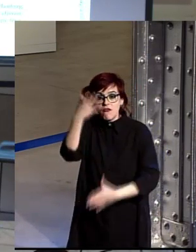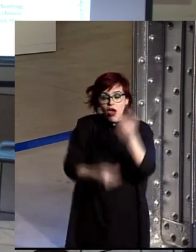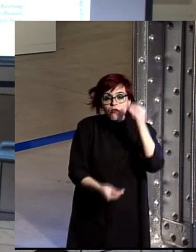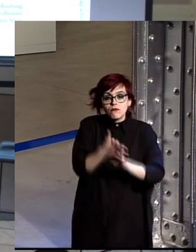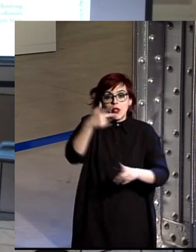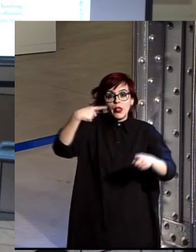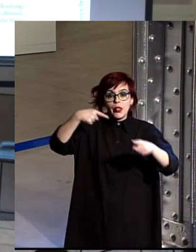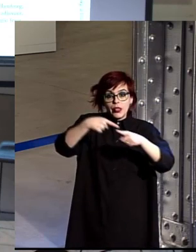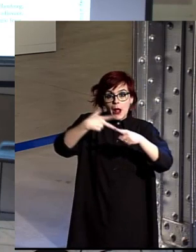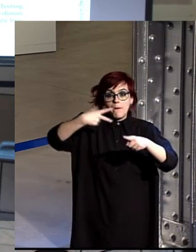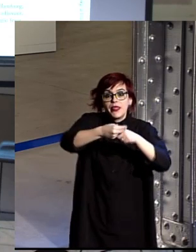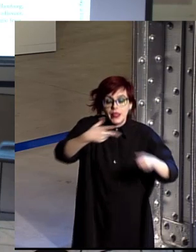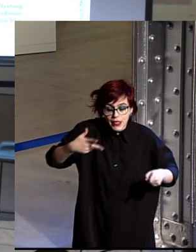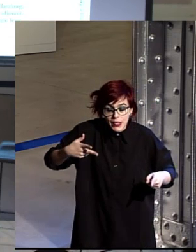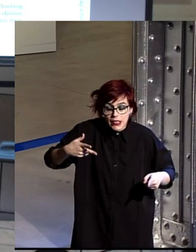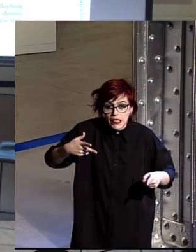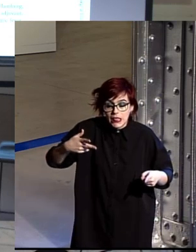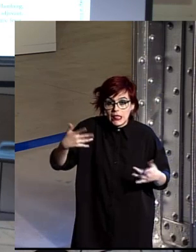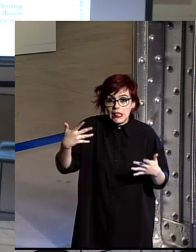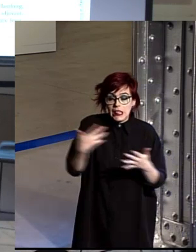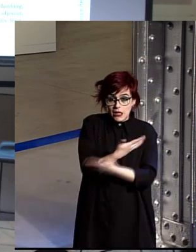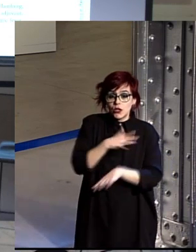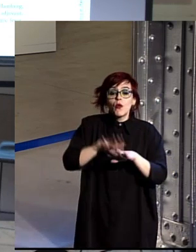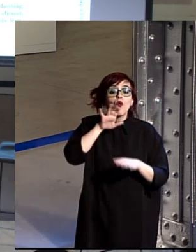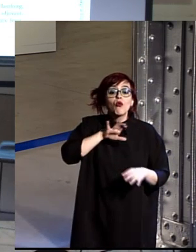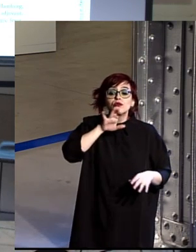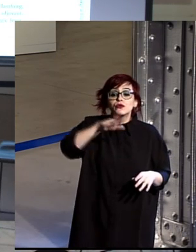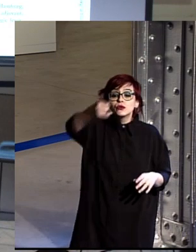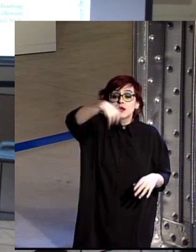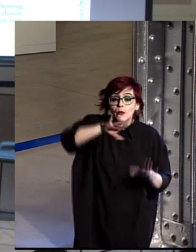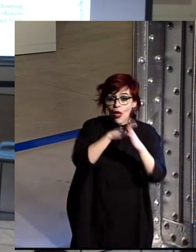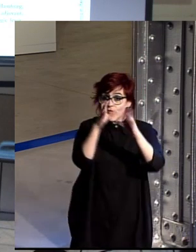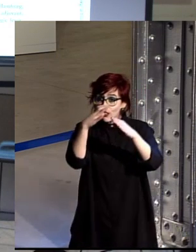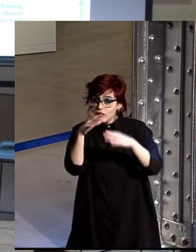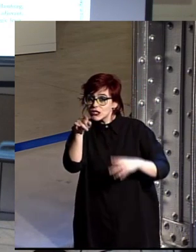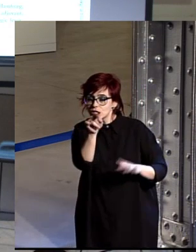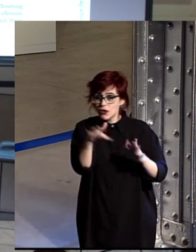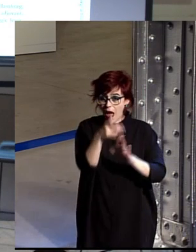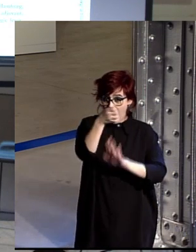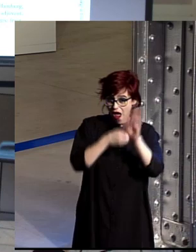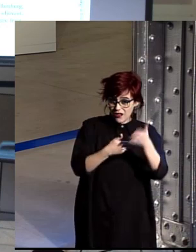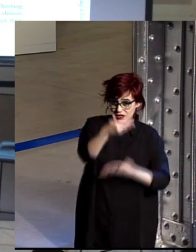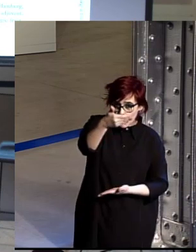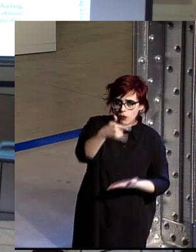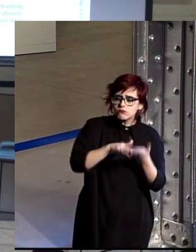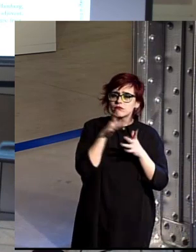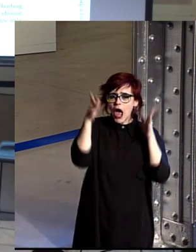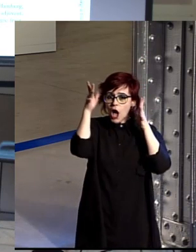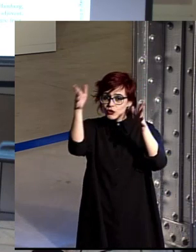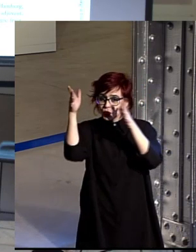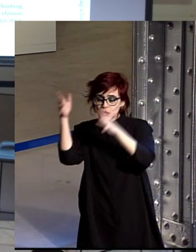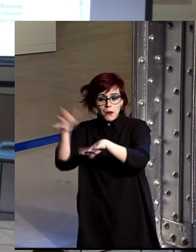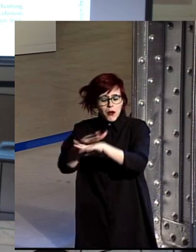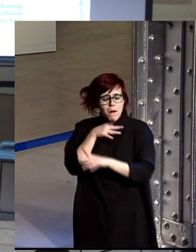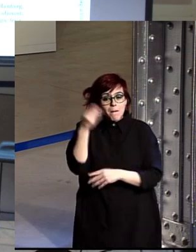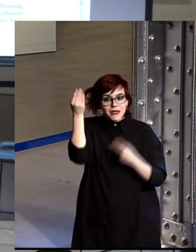dedo. Entonces, para los que tengáis curiosidad, los que seáis científicos y los que no, este artículo os lo recomiendo porque yo creo que es el artículo más